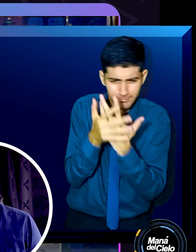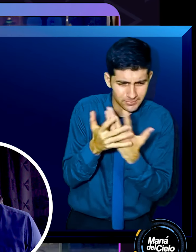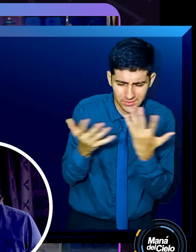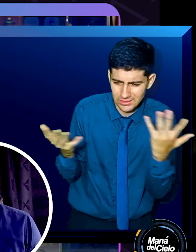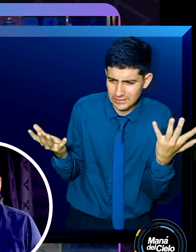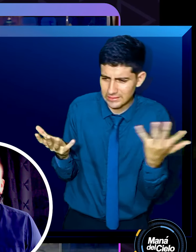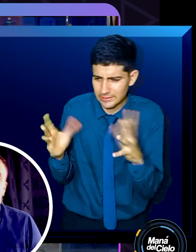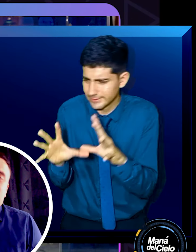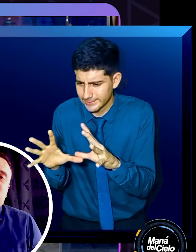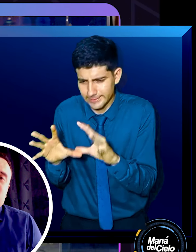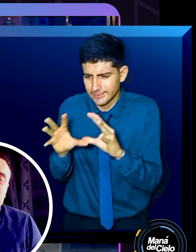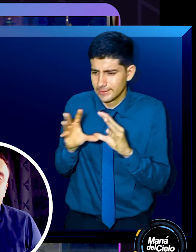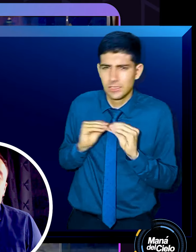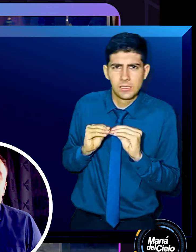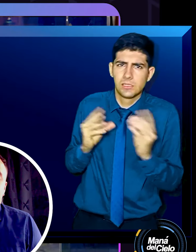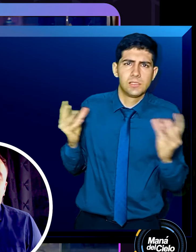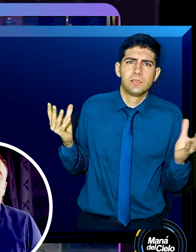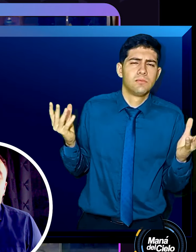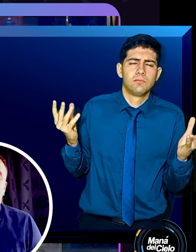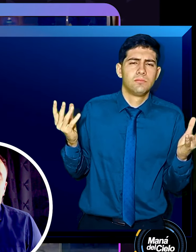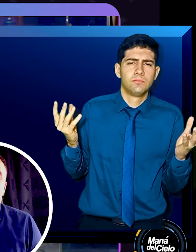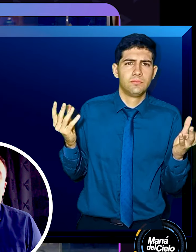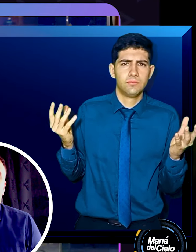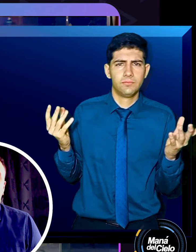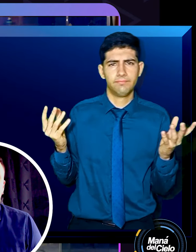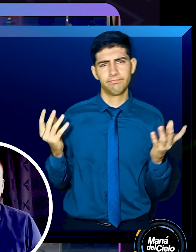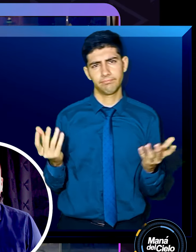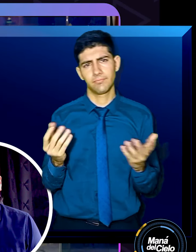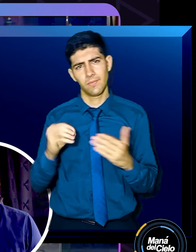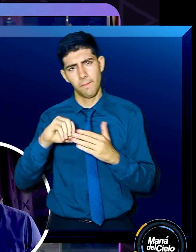Hermano, vamos a empezar de nuevo.